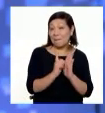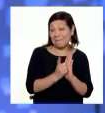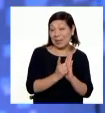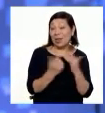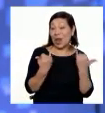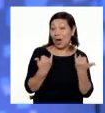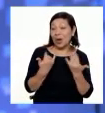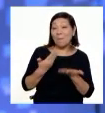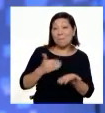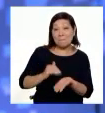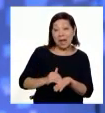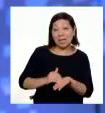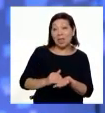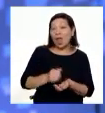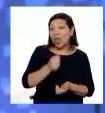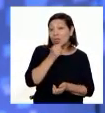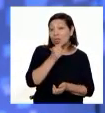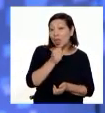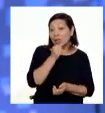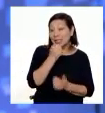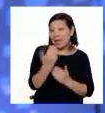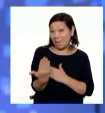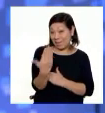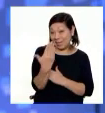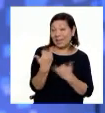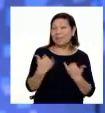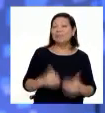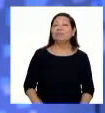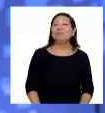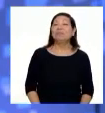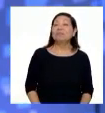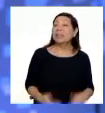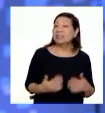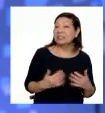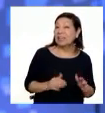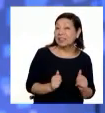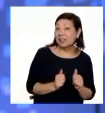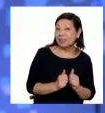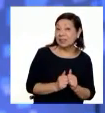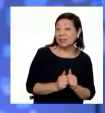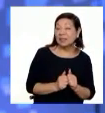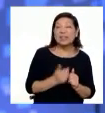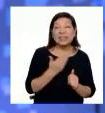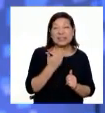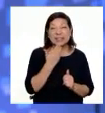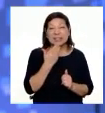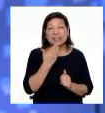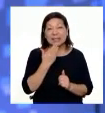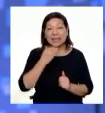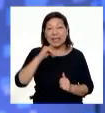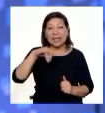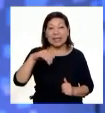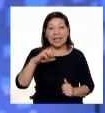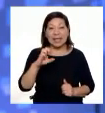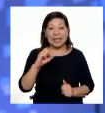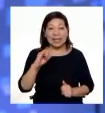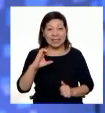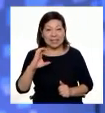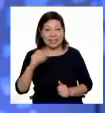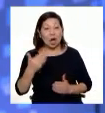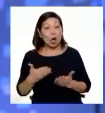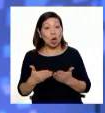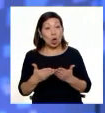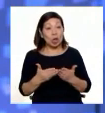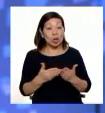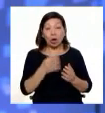8:35. Vamos a continuar con la información y noticias matinal. Ya estamos aquí con la licenciada Jessica Guamán. Ella es decana del